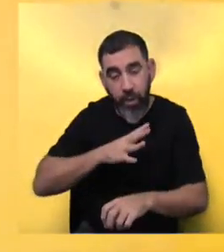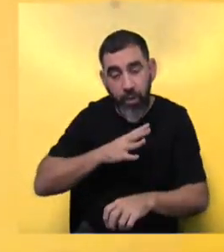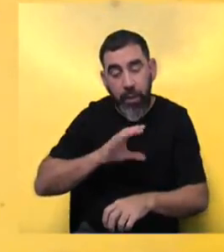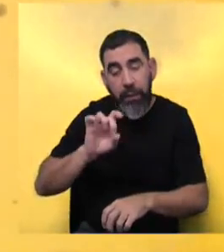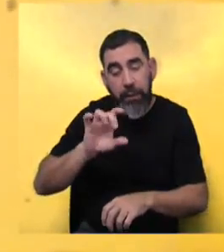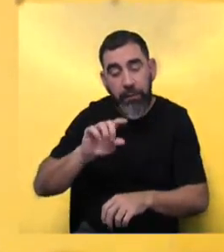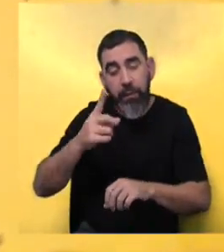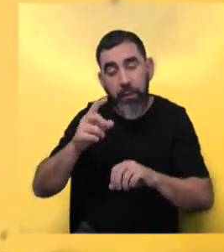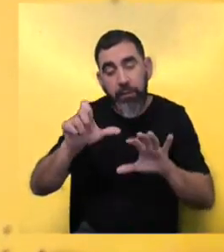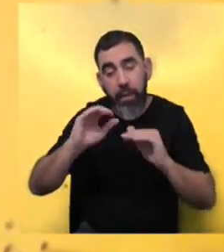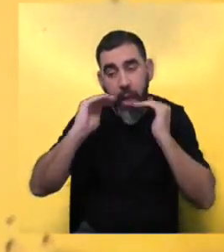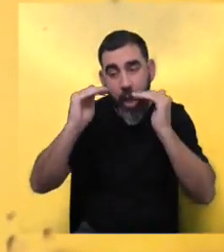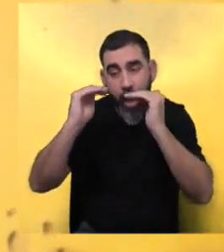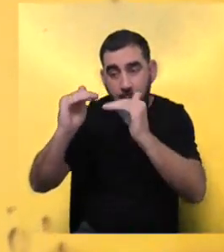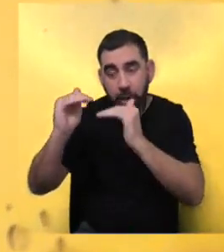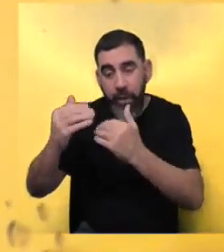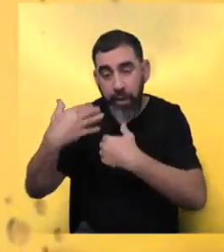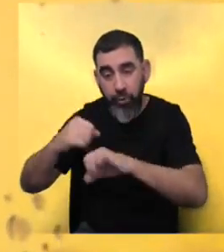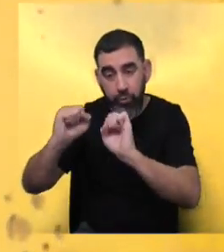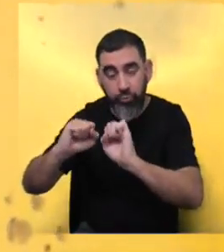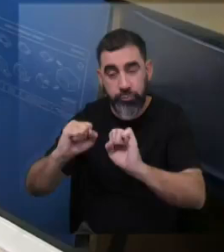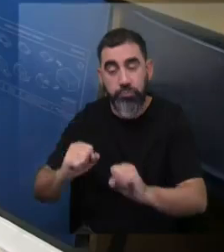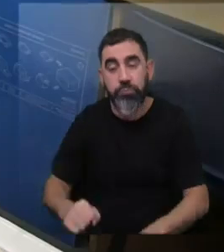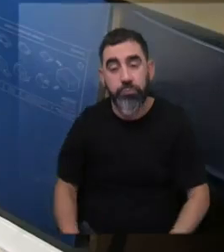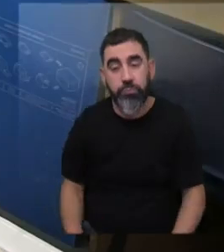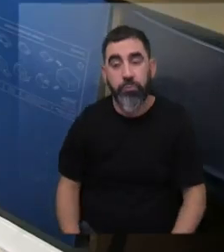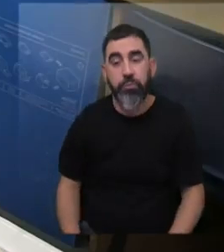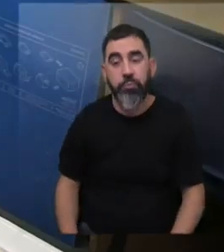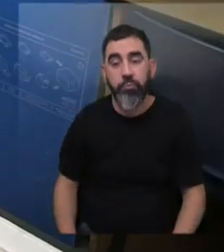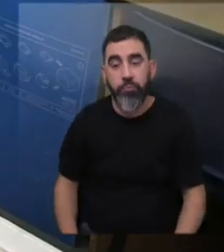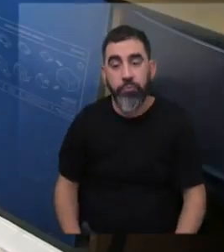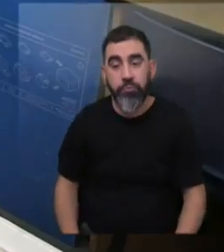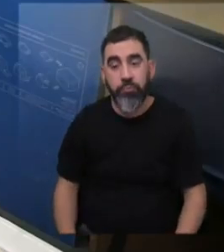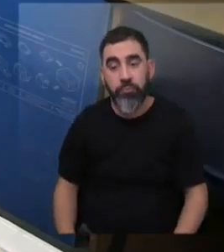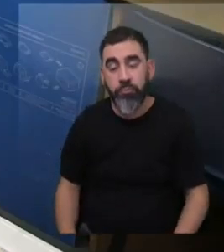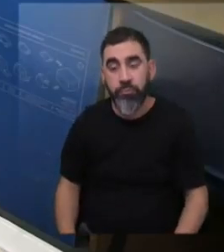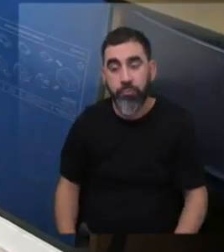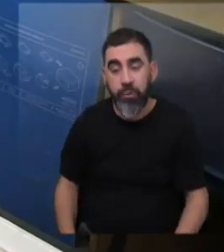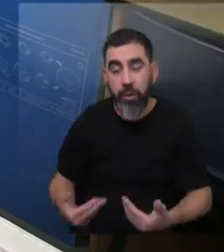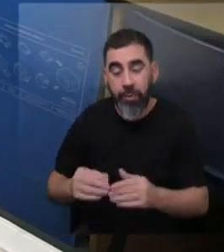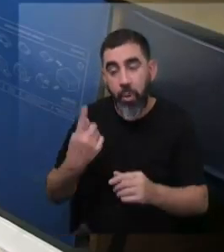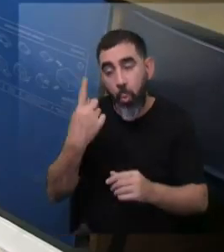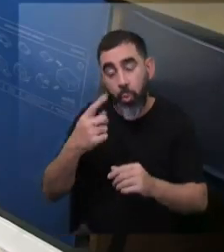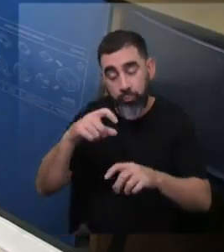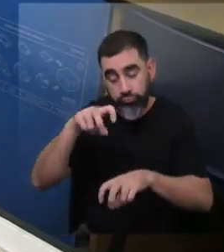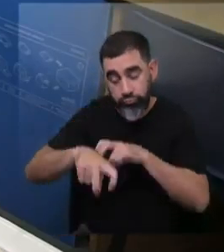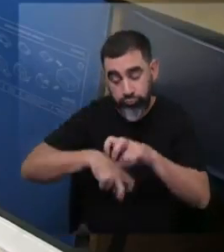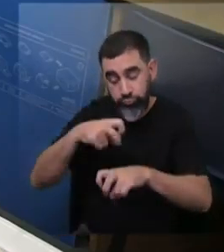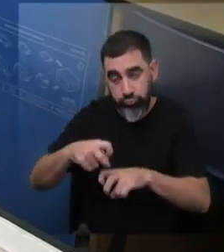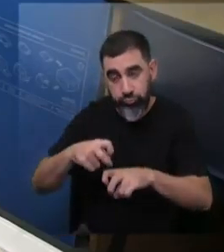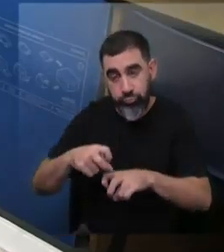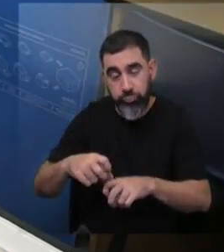15, 16 aleros que hemos identificado con potencial de investigación y bueno, y decidimos empezar por uno y ahí